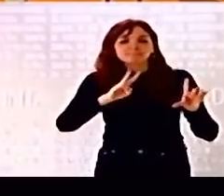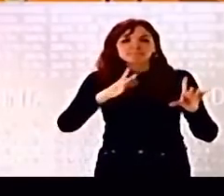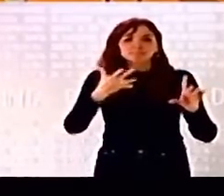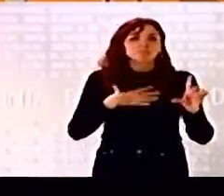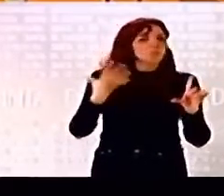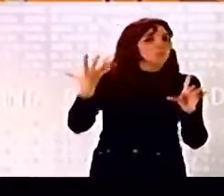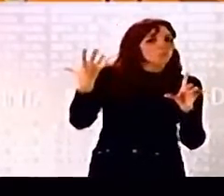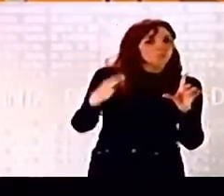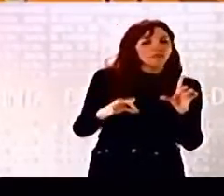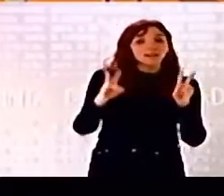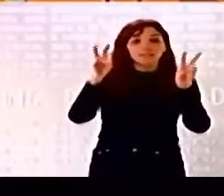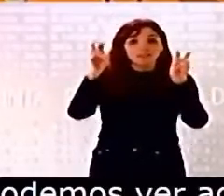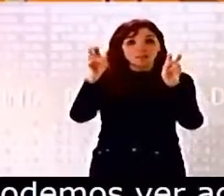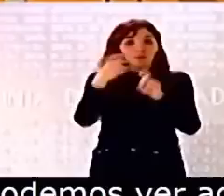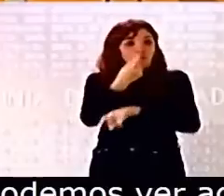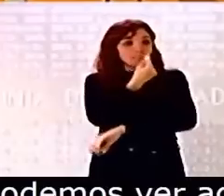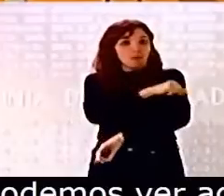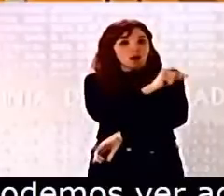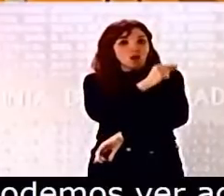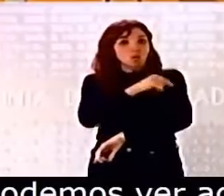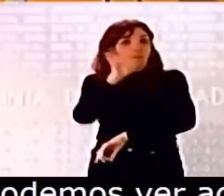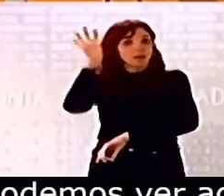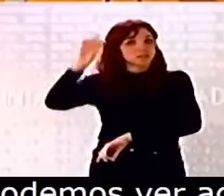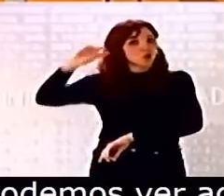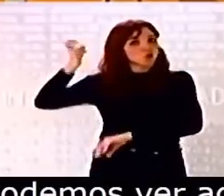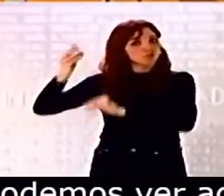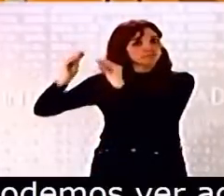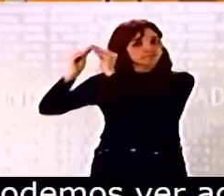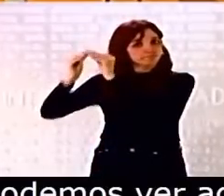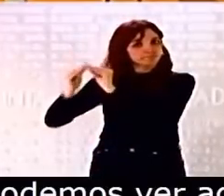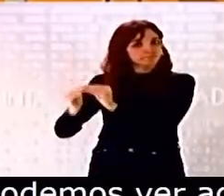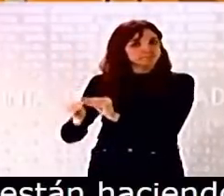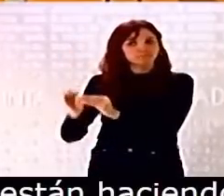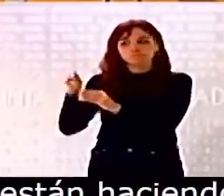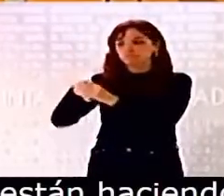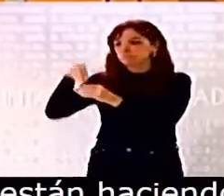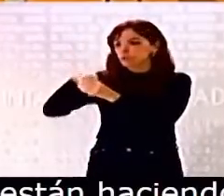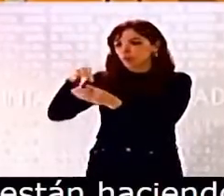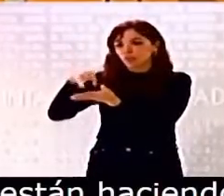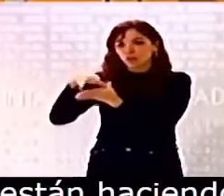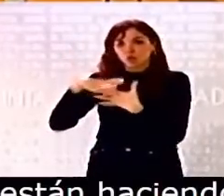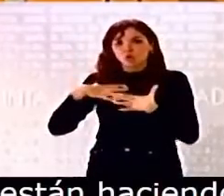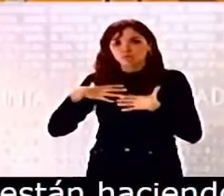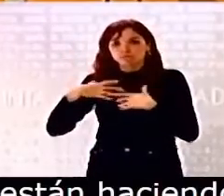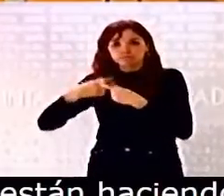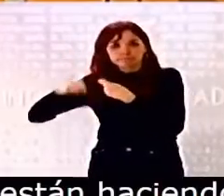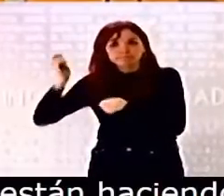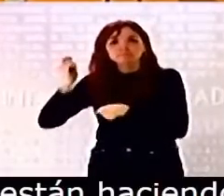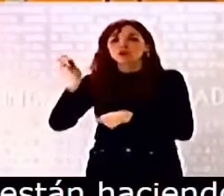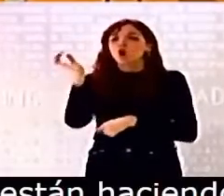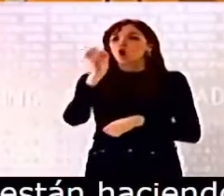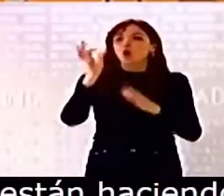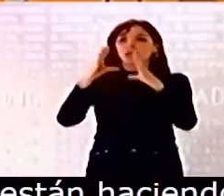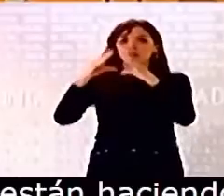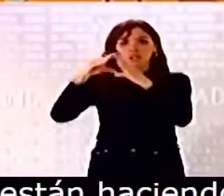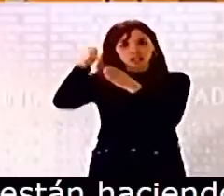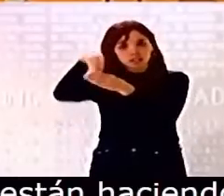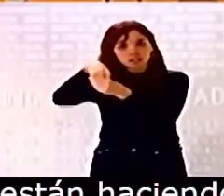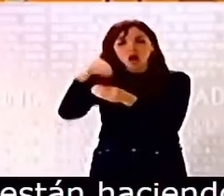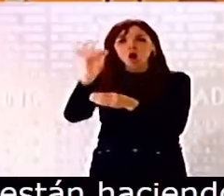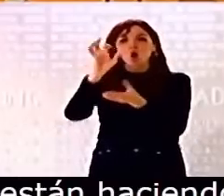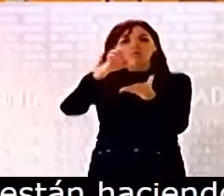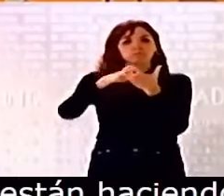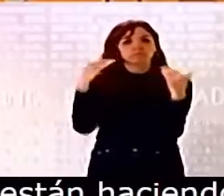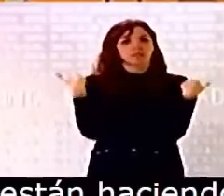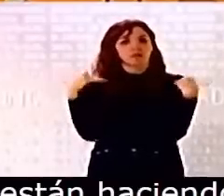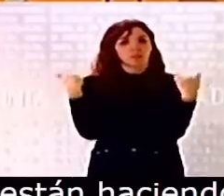de esa vacunación que están haciendo en otros países, hasta dentro de centros comerciales, en iglesias, hasta en instalaciones deportivas.